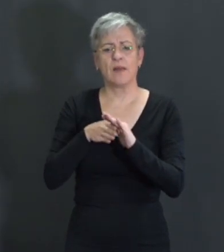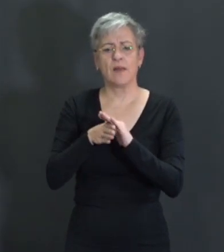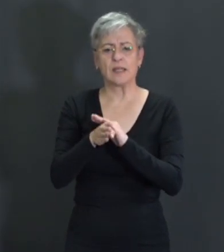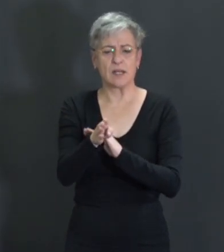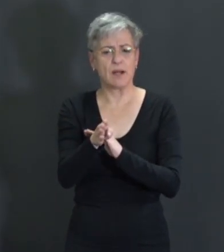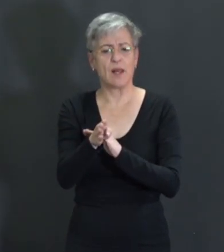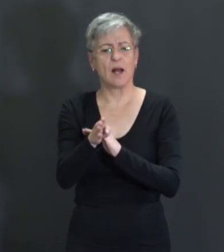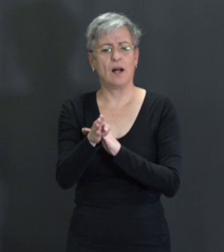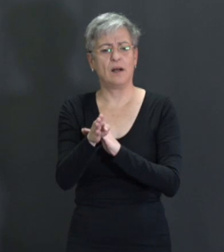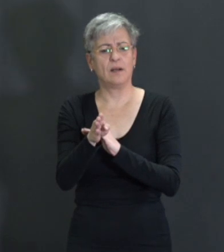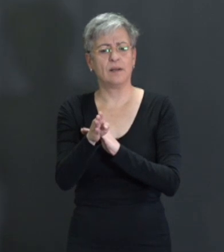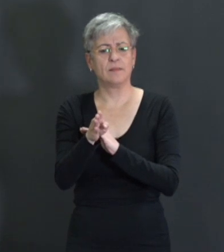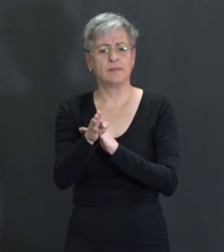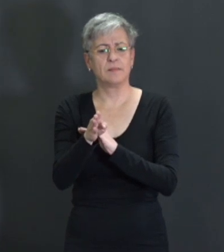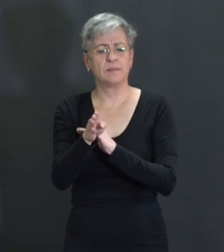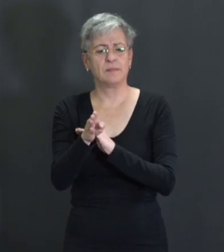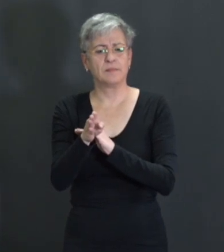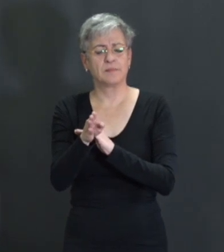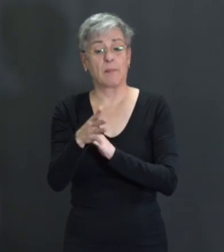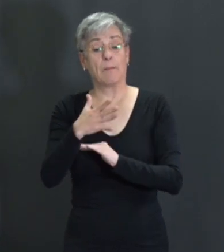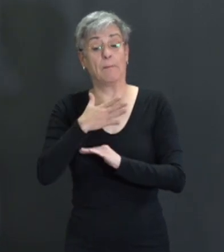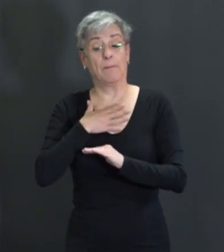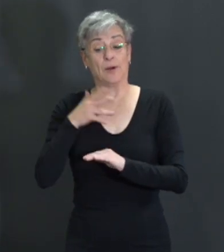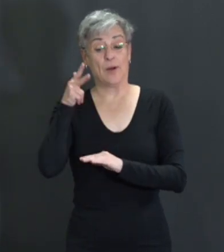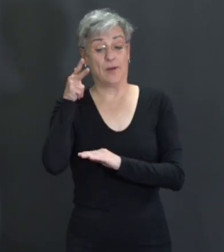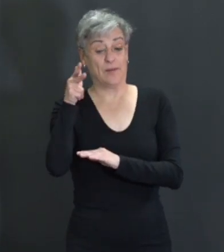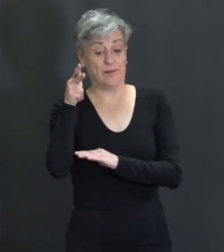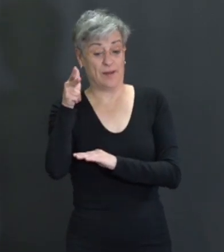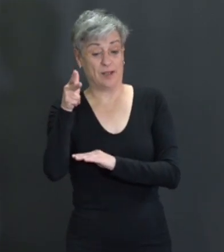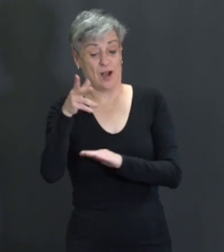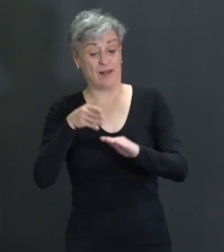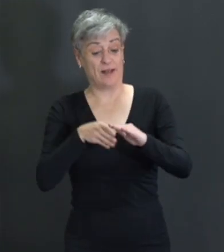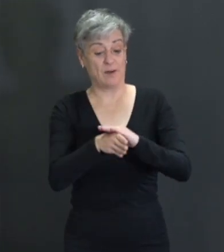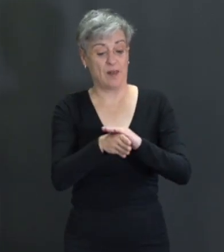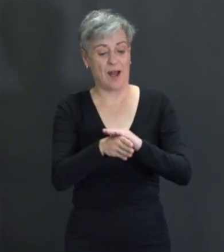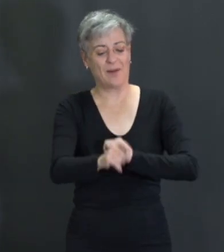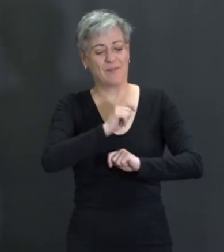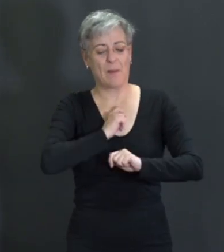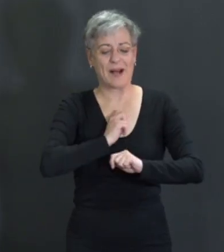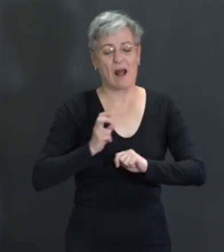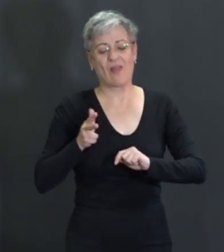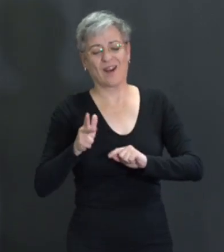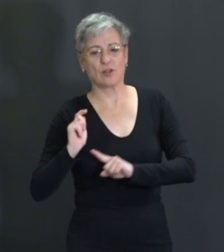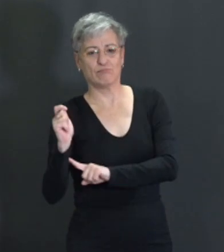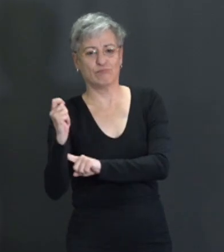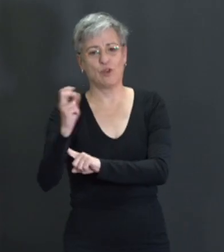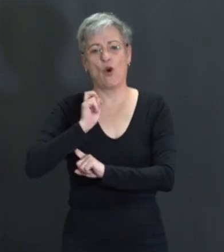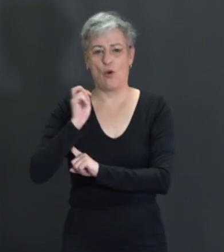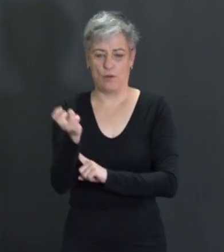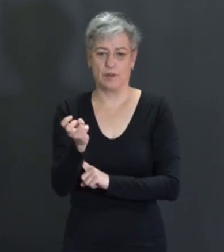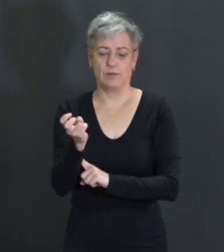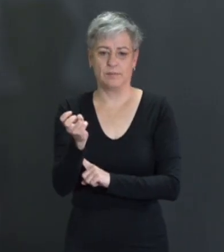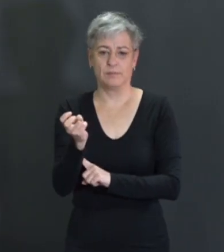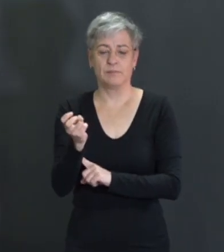llave para poder hacer efectivos otros tantos derechos es algo que nunca hay que perder de vista, porque muchas